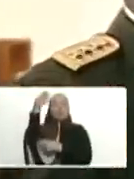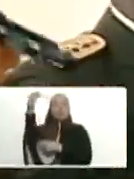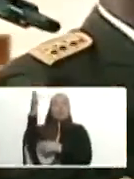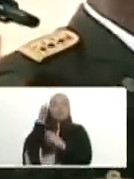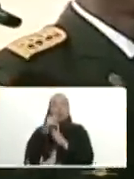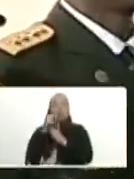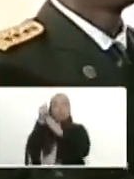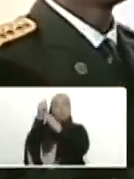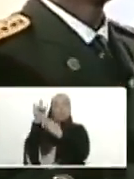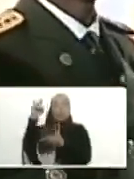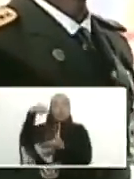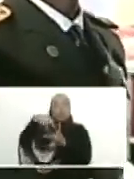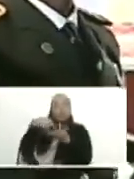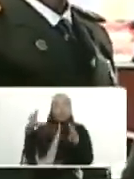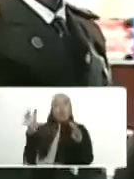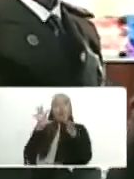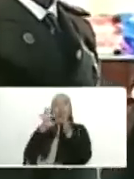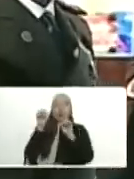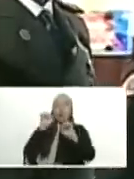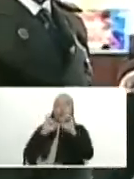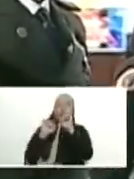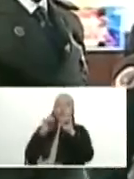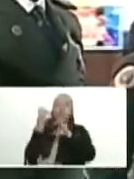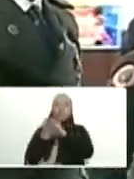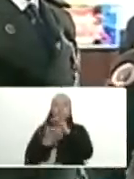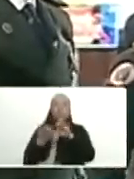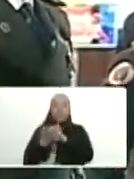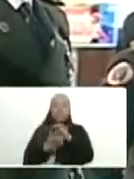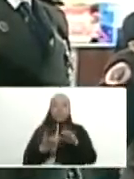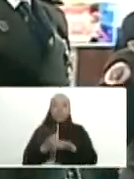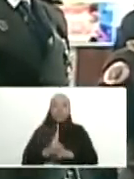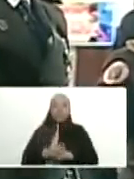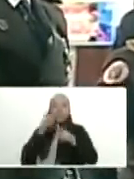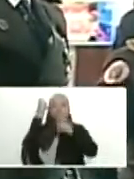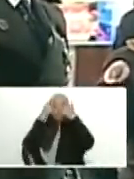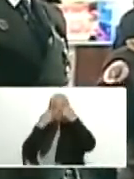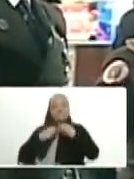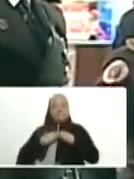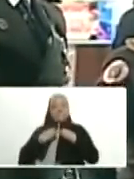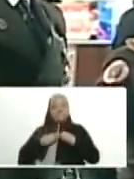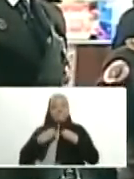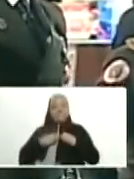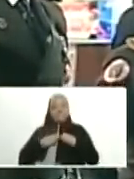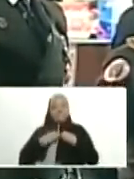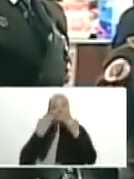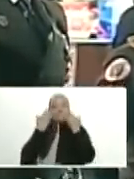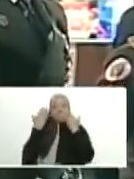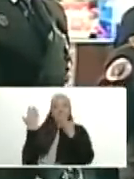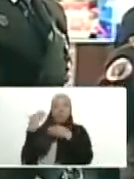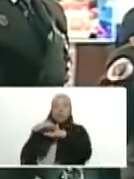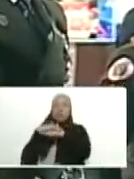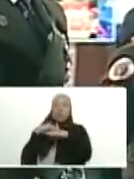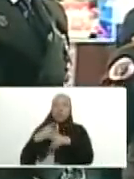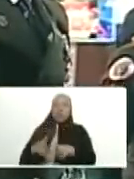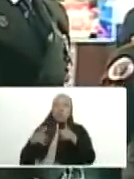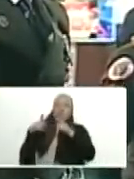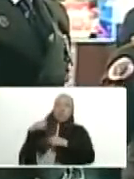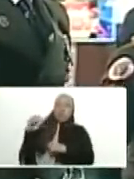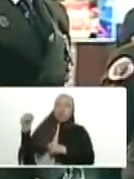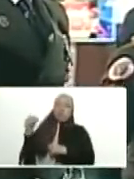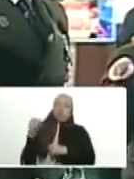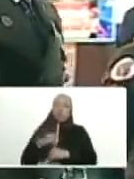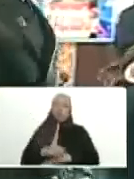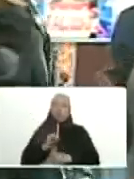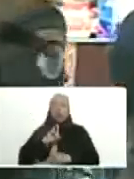de Carabobo y a la unidad para hacerle frente a las adversidades. Chávez vive. Mi comandante jefe, permiso para retirarme. A la